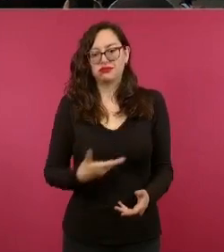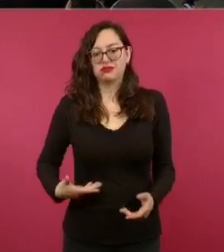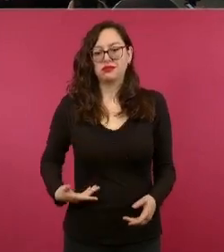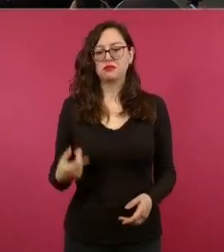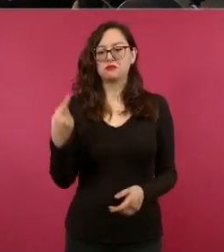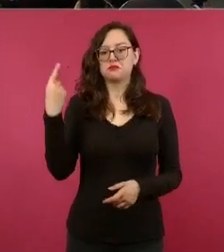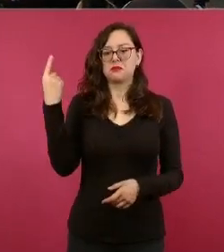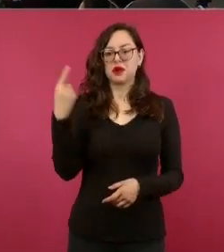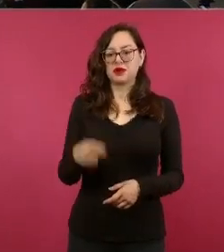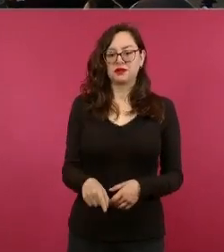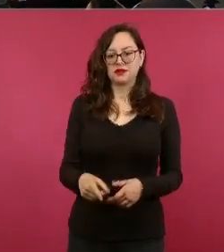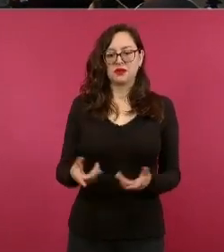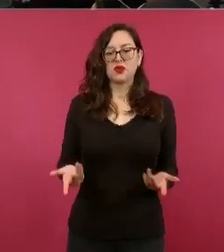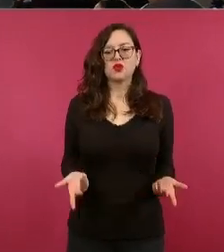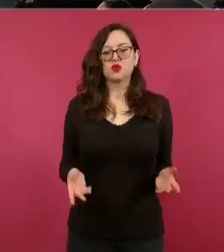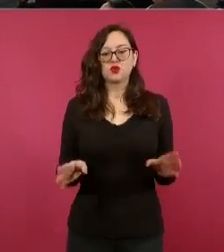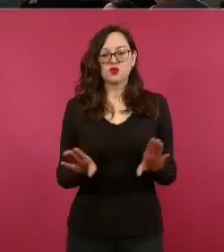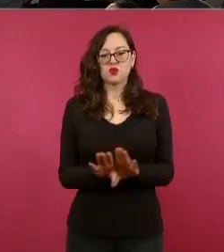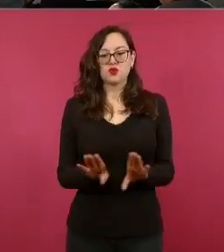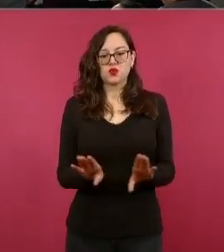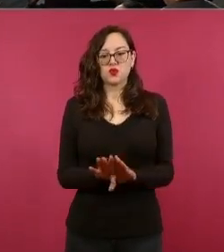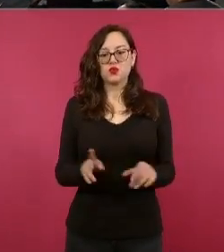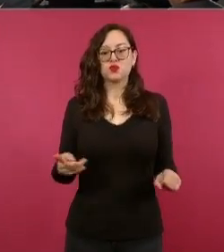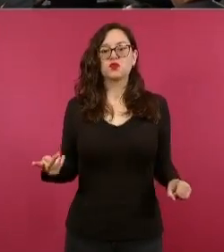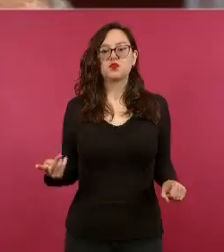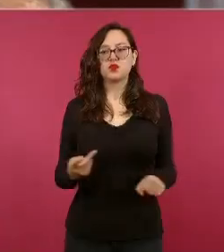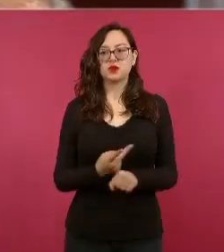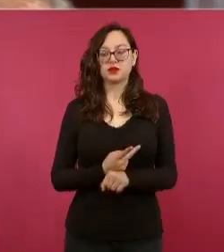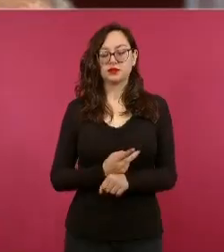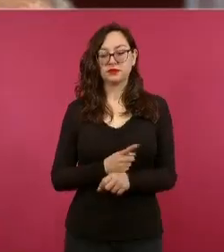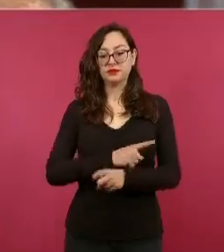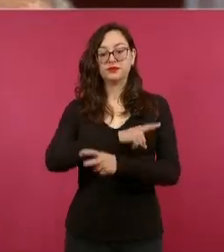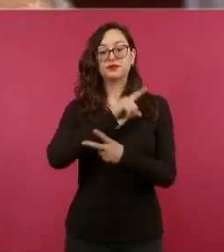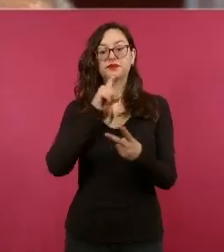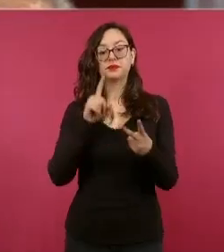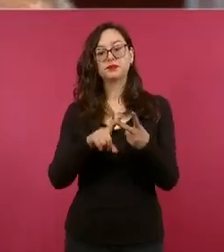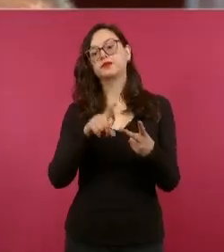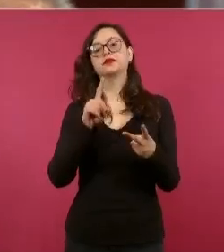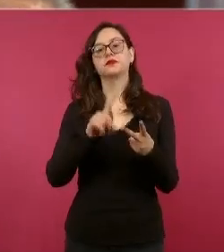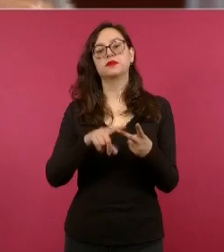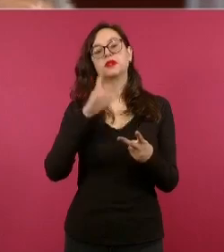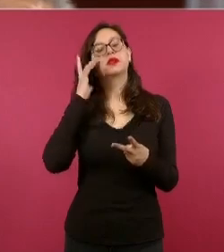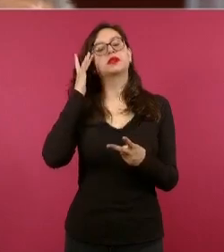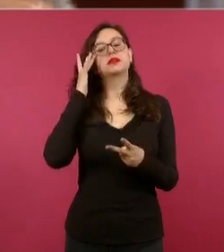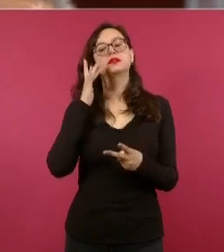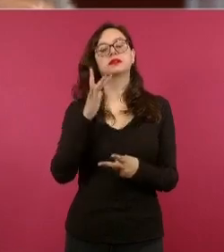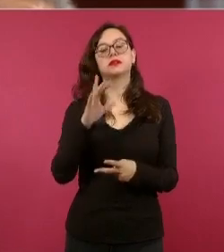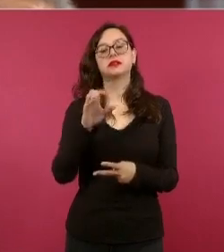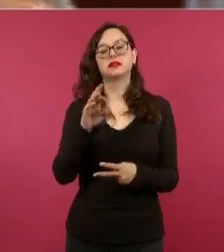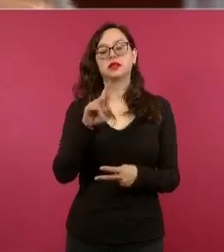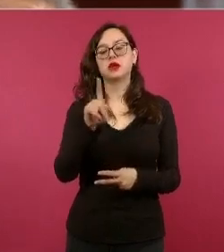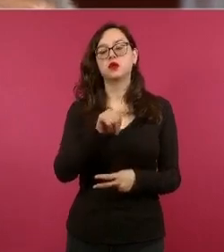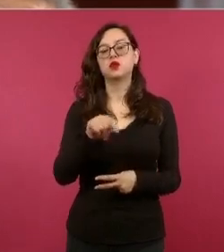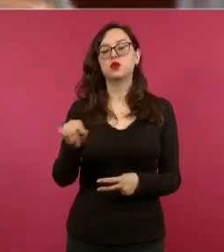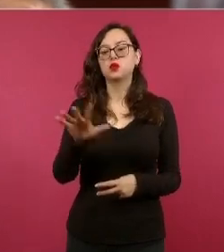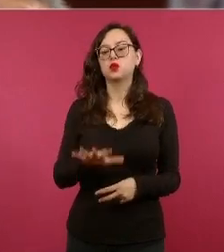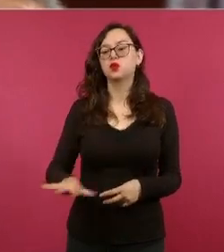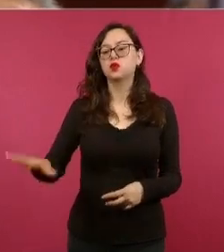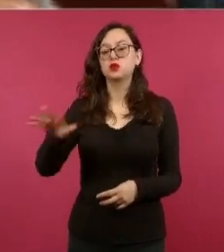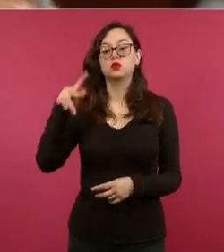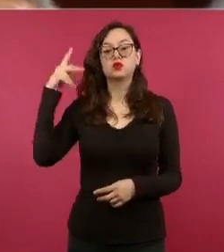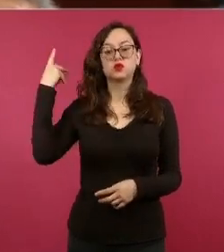que en Santa Cruz, Huehuepistla, municipio de Axutla, Puebla, habitantes de este y